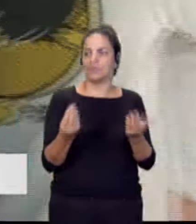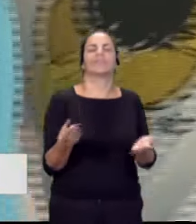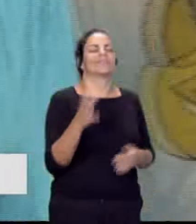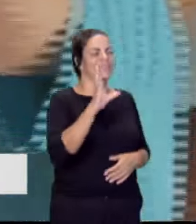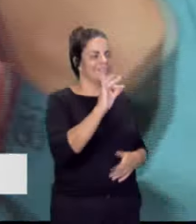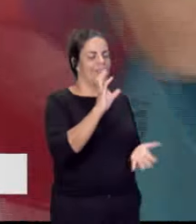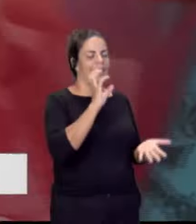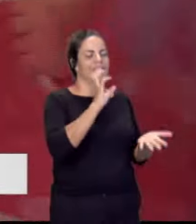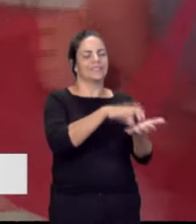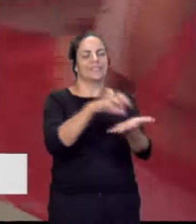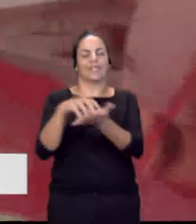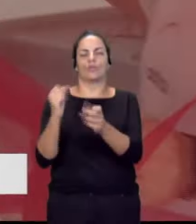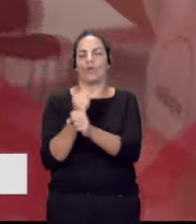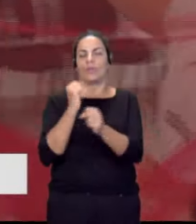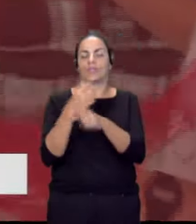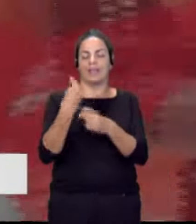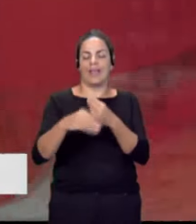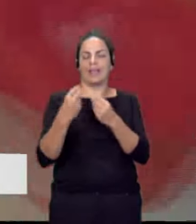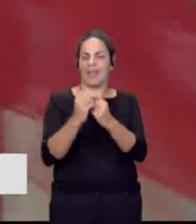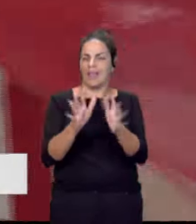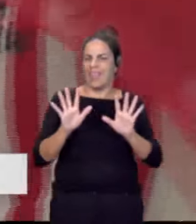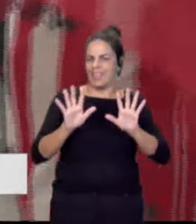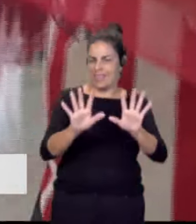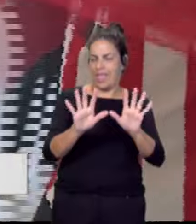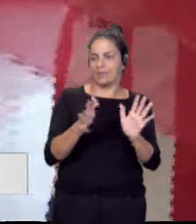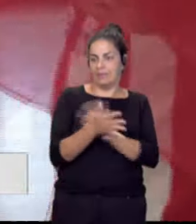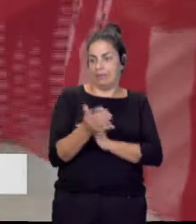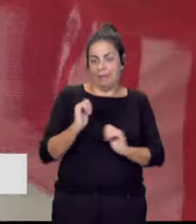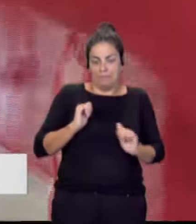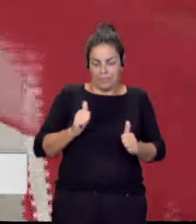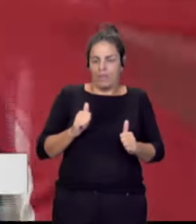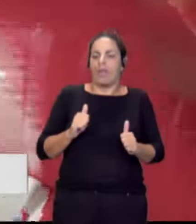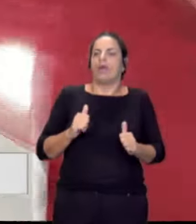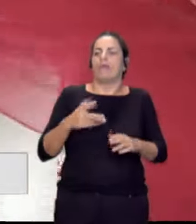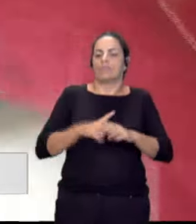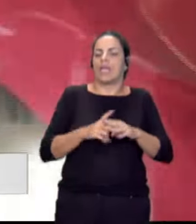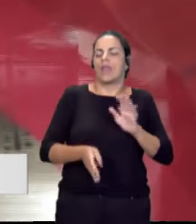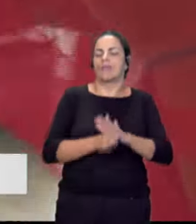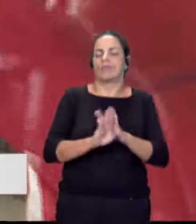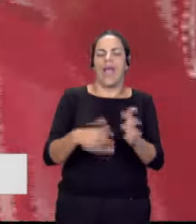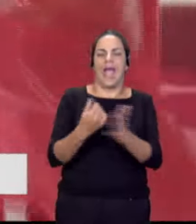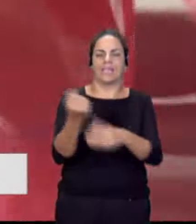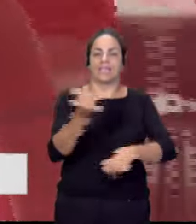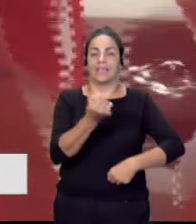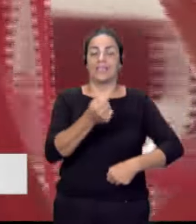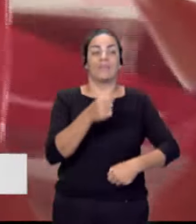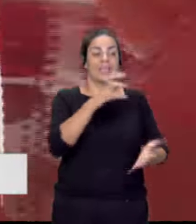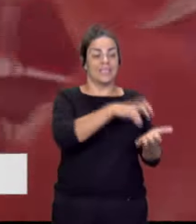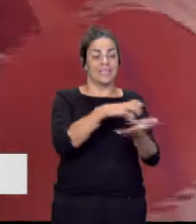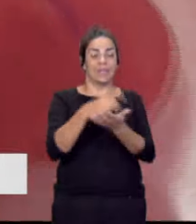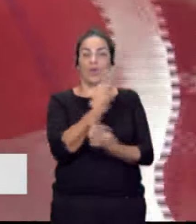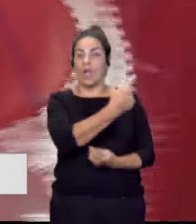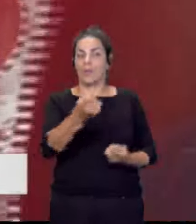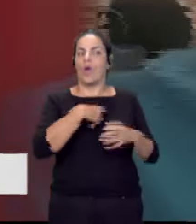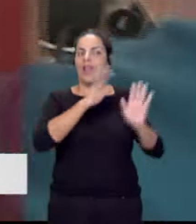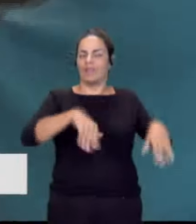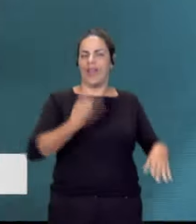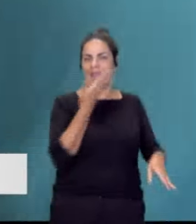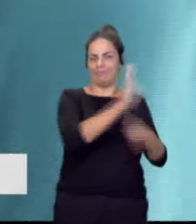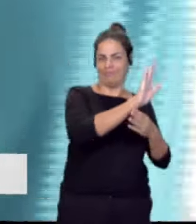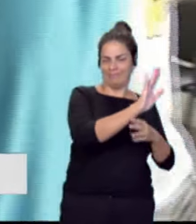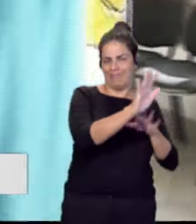centros ocupacionales de Gran Canaria. Estamos comenzando, son hasta diciembre los talleres y haremos una muestra final en cada centro, y la verdad que es muy importante, sobre todo